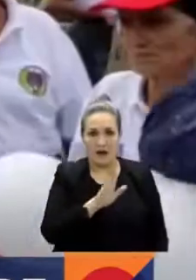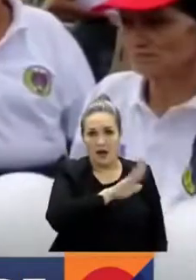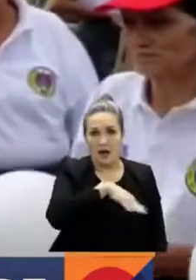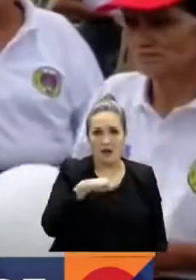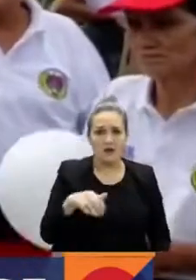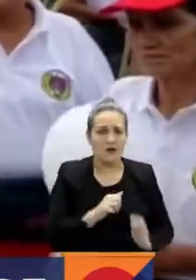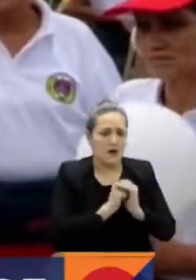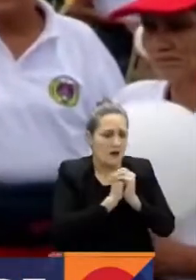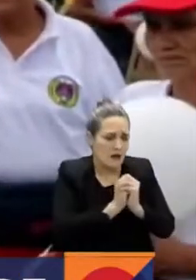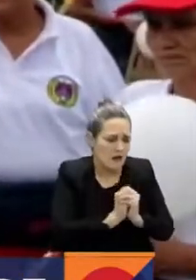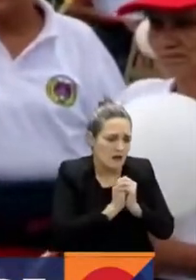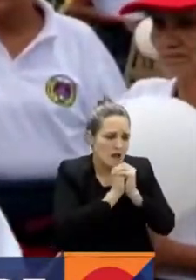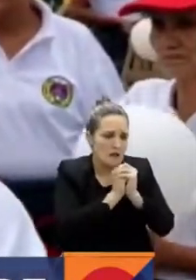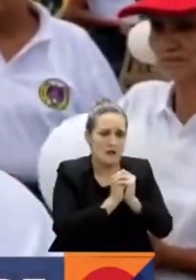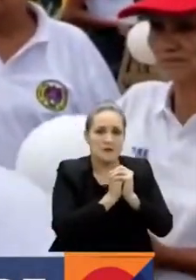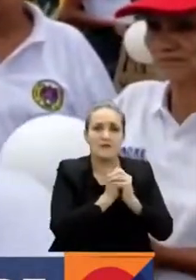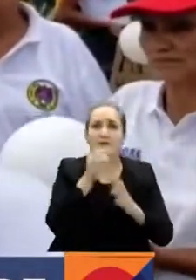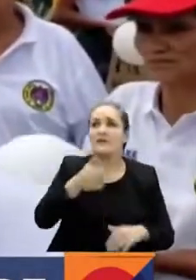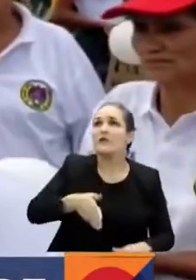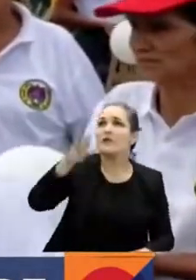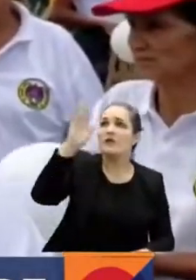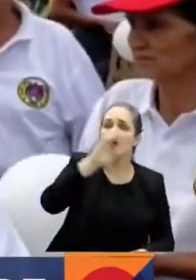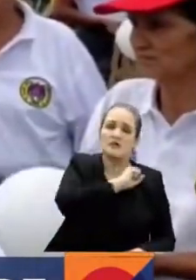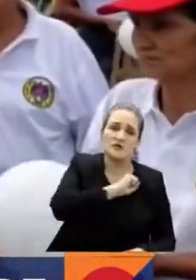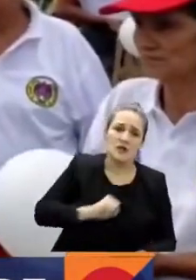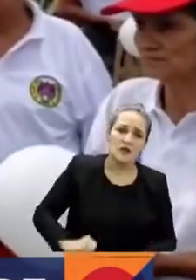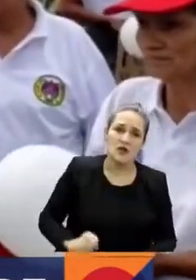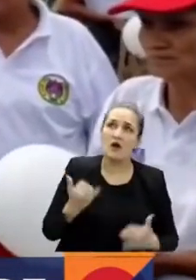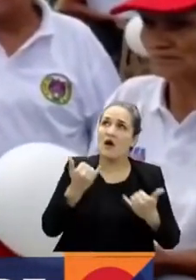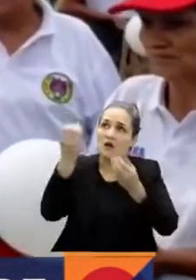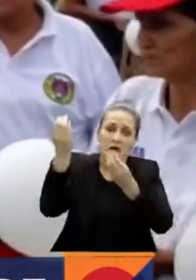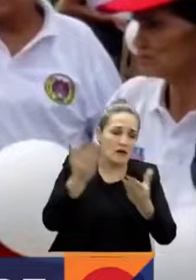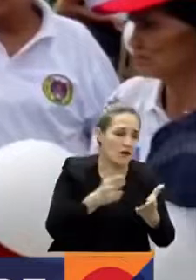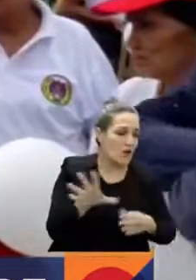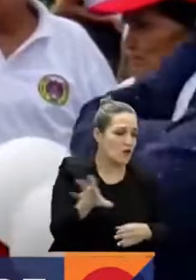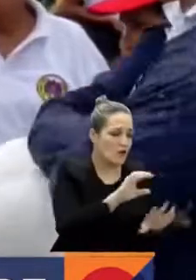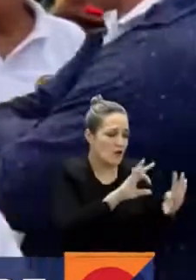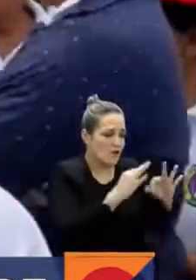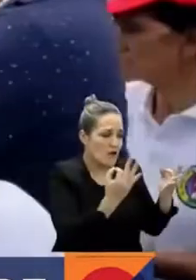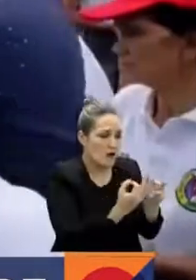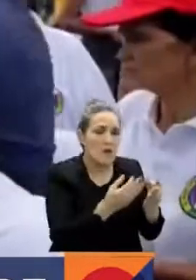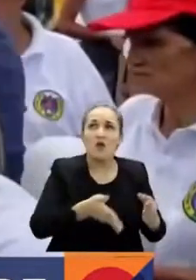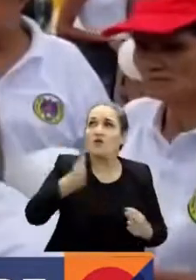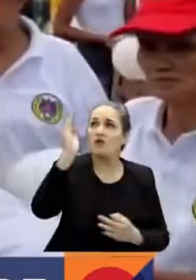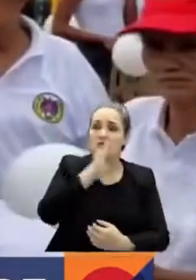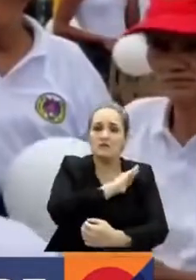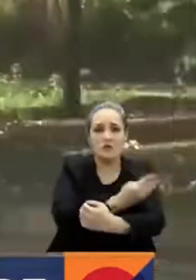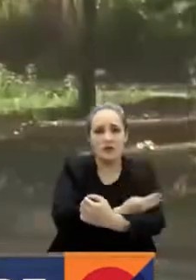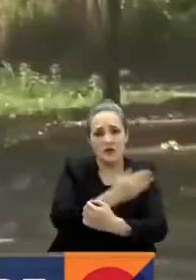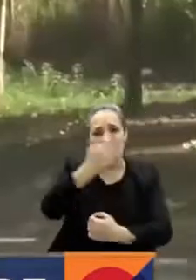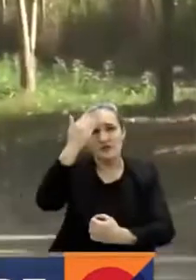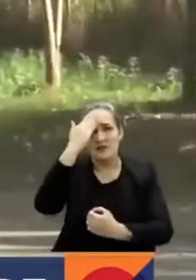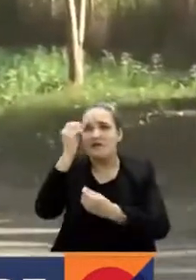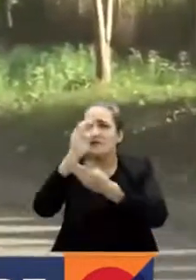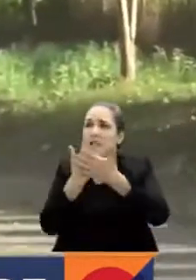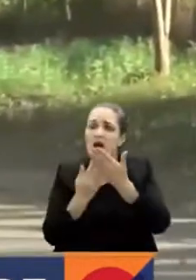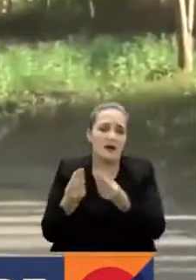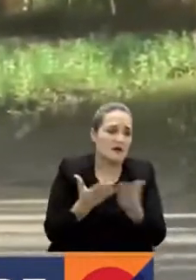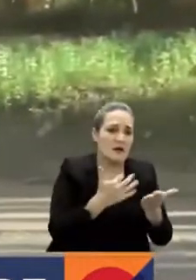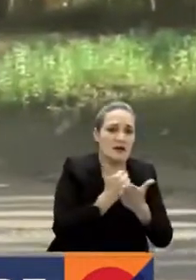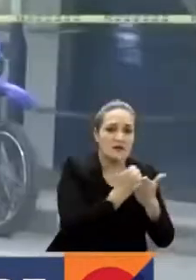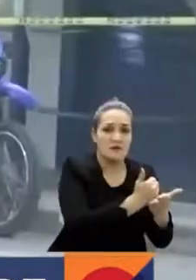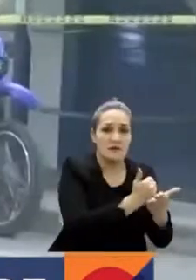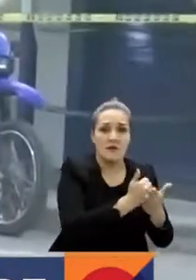cesen. Bendito eres, Señor, toma esta familia, Padre de la gloria, y con el poder de tu sangre, Señor. La disputa de